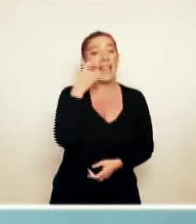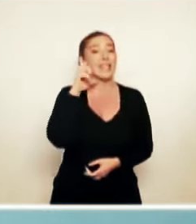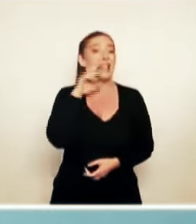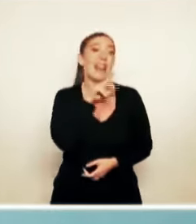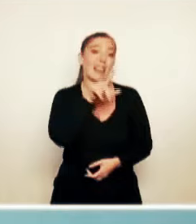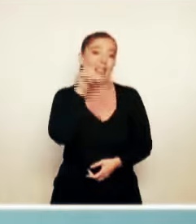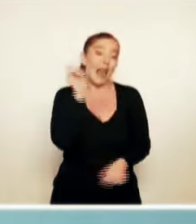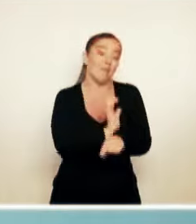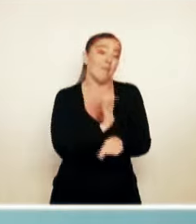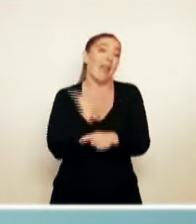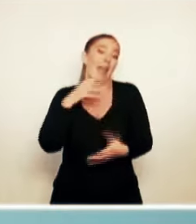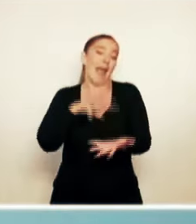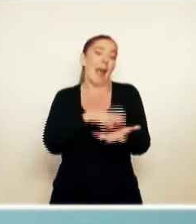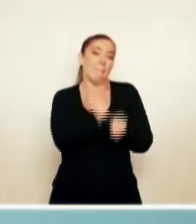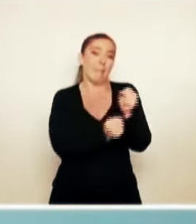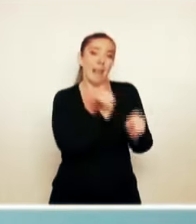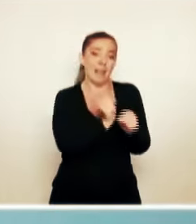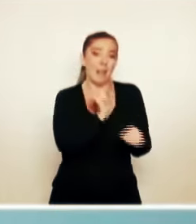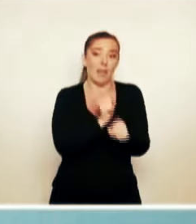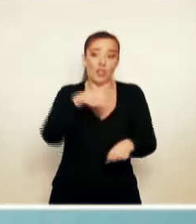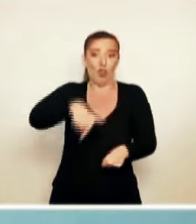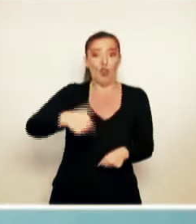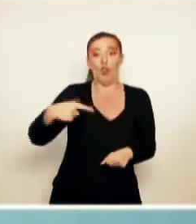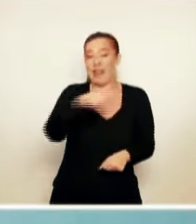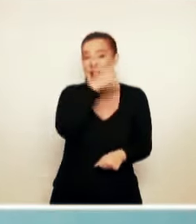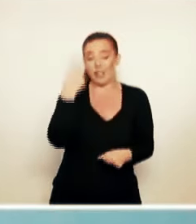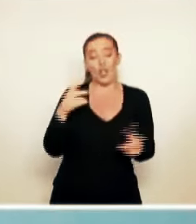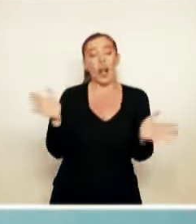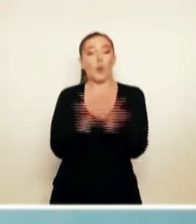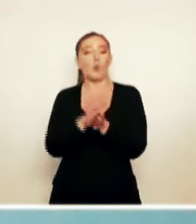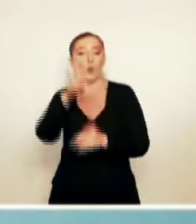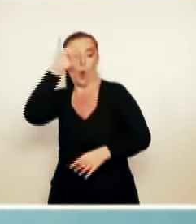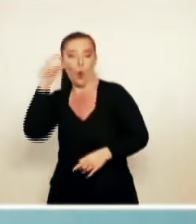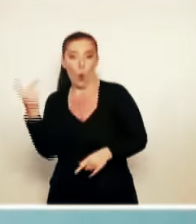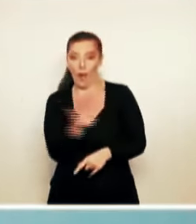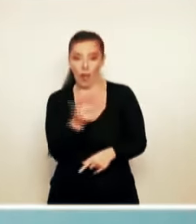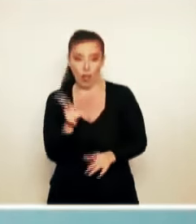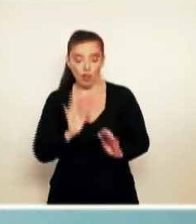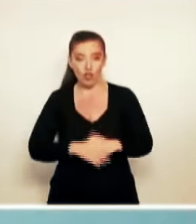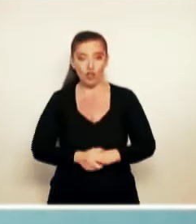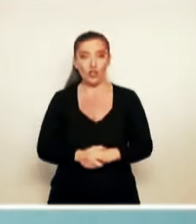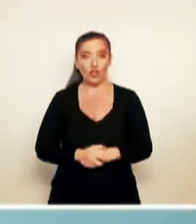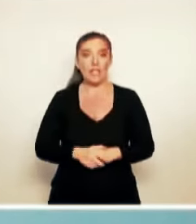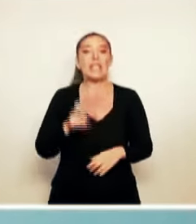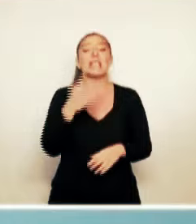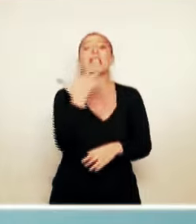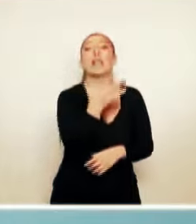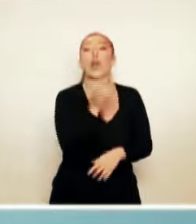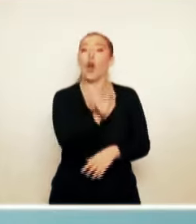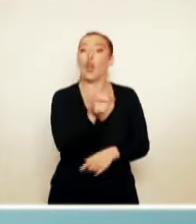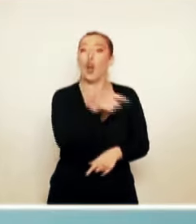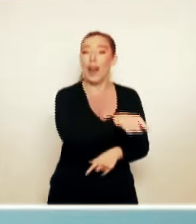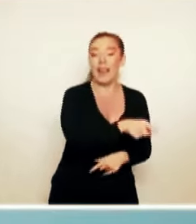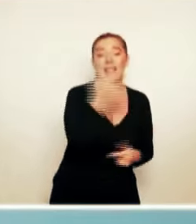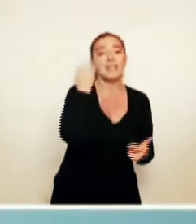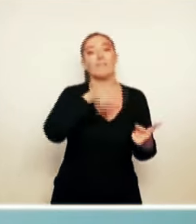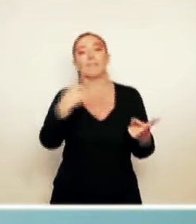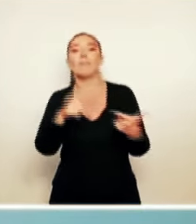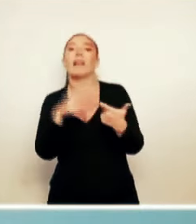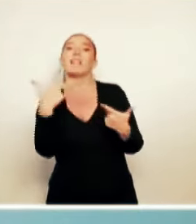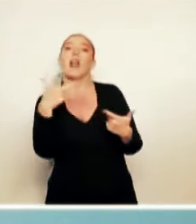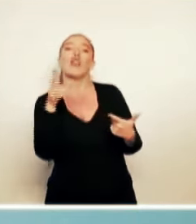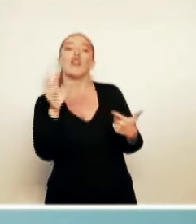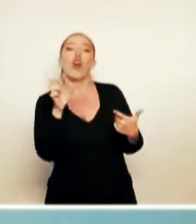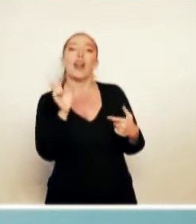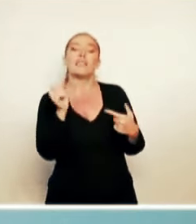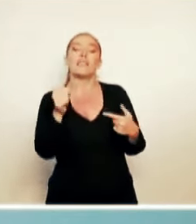emprendimiento binacional, ¿no? Y Salto Grande, emprendimiento binacional con Uruguay también. $5 a Yacyretá y $3 a